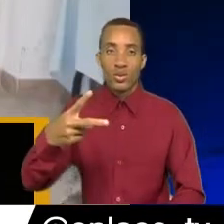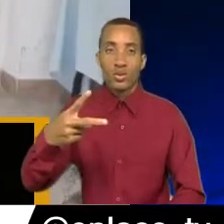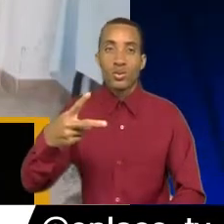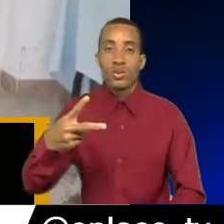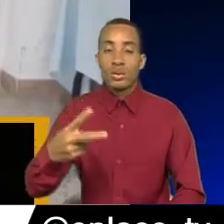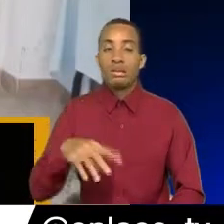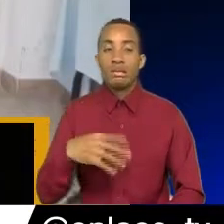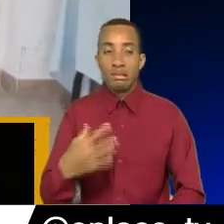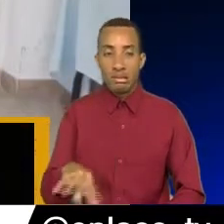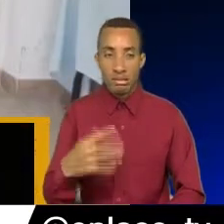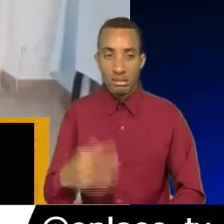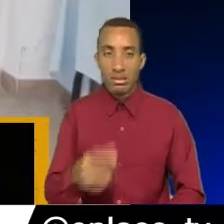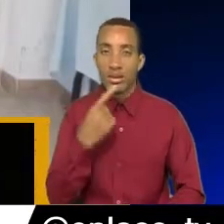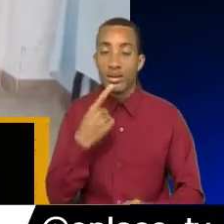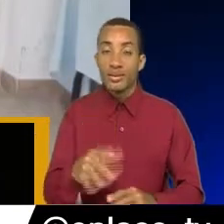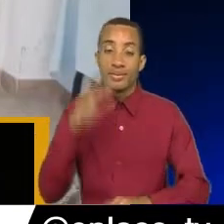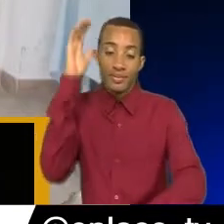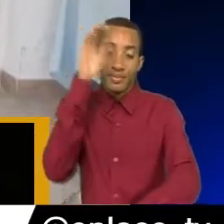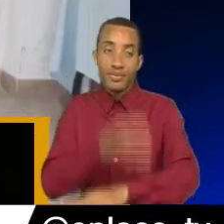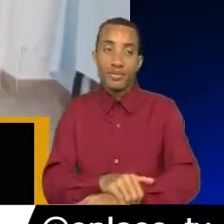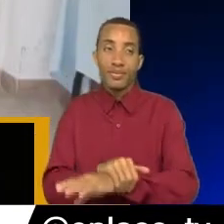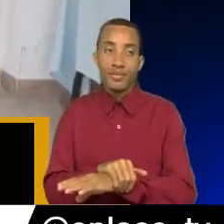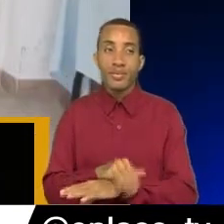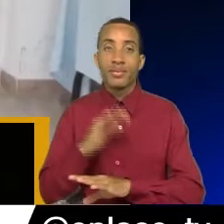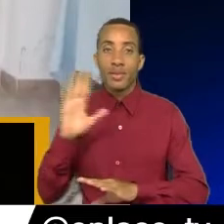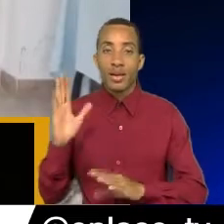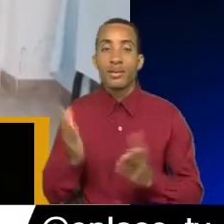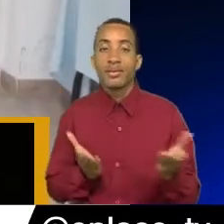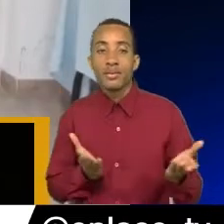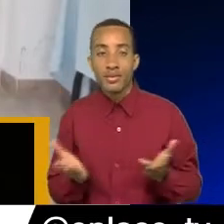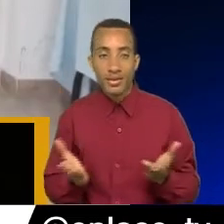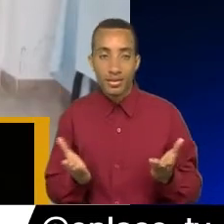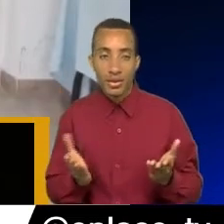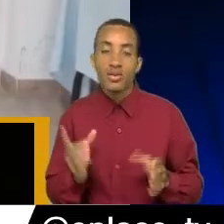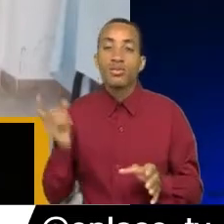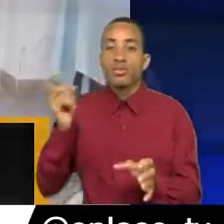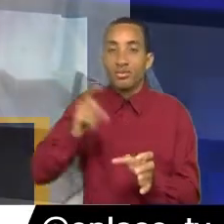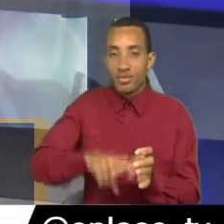las autoridades, estaba prestando el servicio militar.